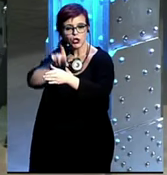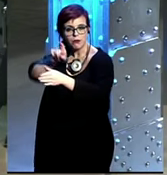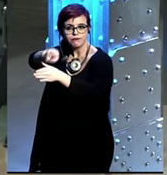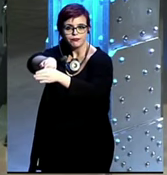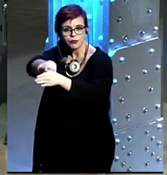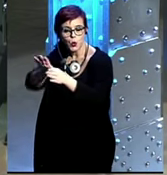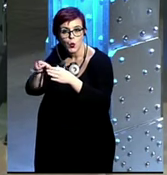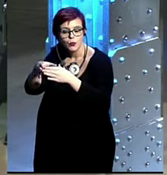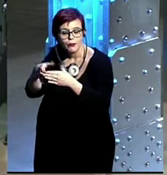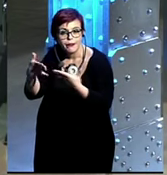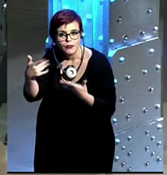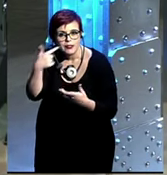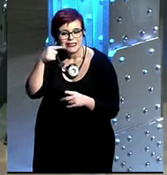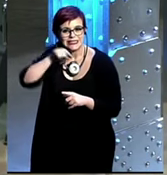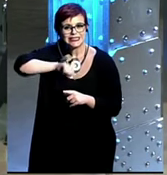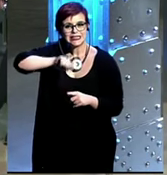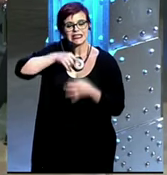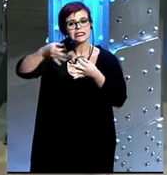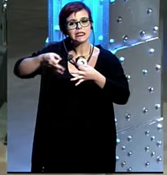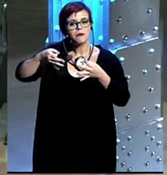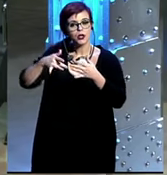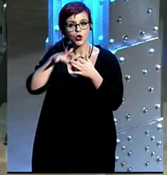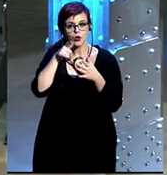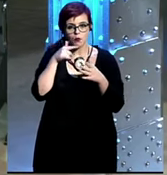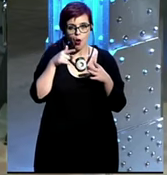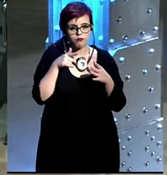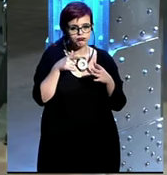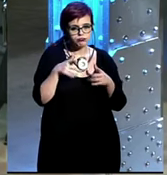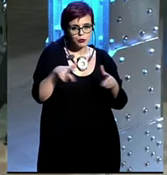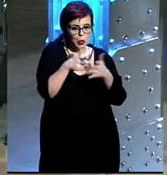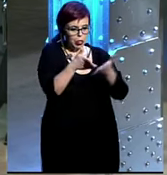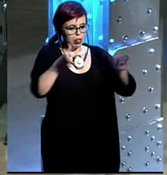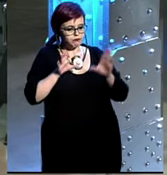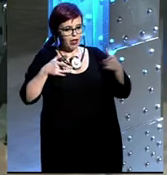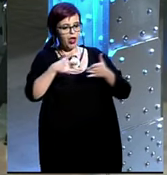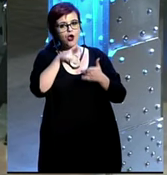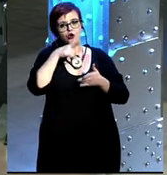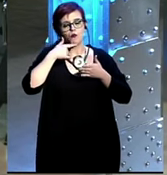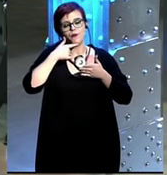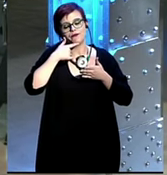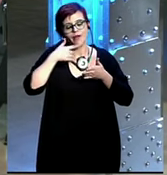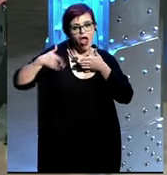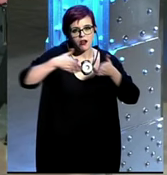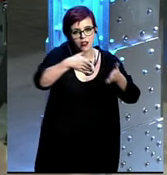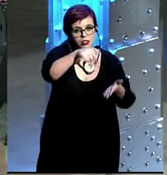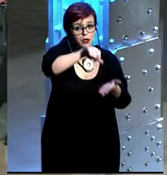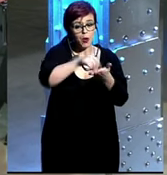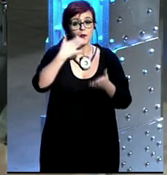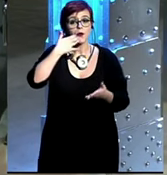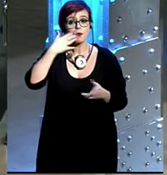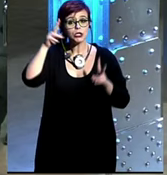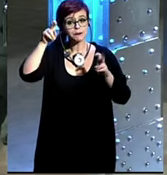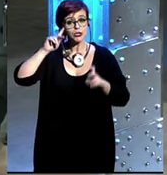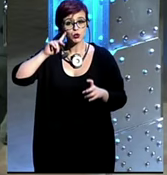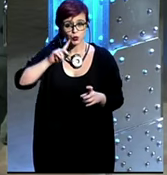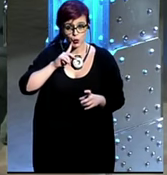y que, digamos, están un poco fuera de la corriente central. Y lo plantea cuando habla de los sordos, por ejemplo,